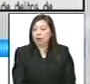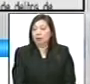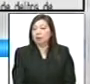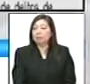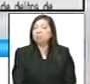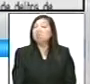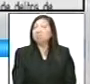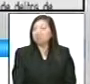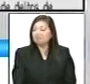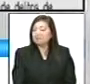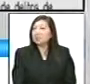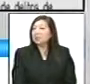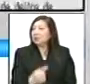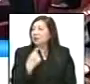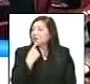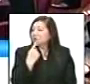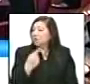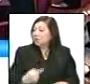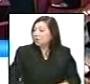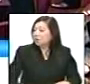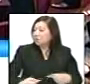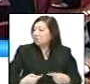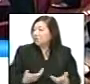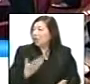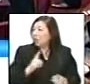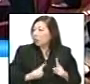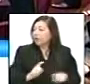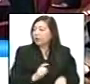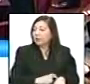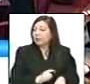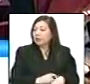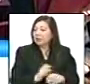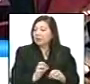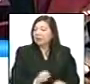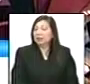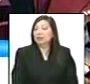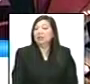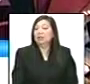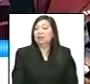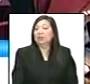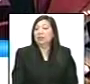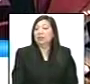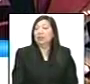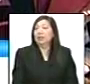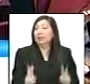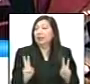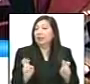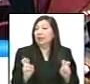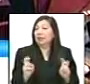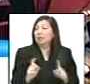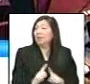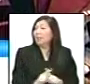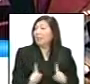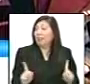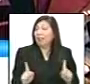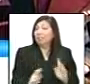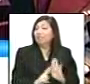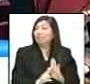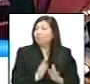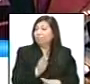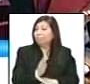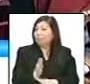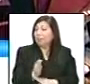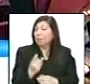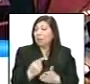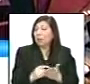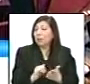Sí, no, presidenta. Lo que pasa es que había una discusión en algún momento sobre si es el tenemos una función diferente la de representar o es